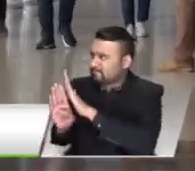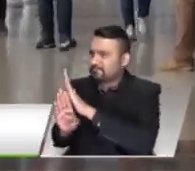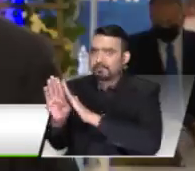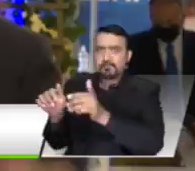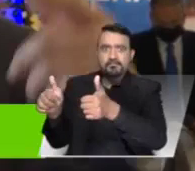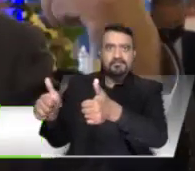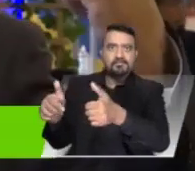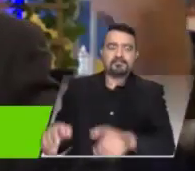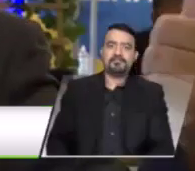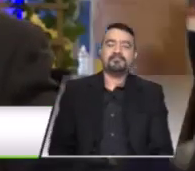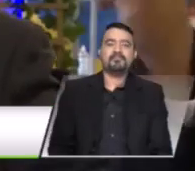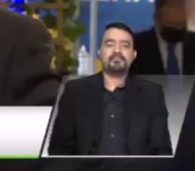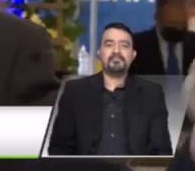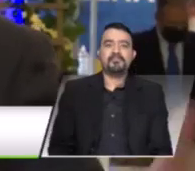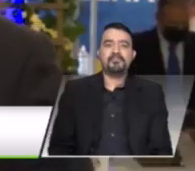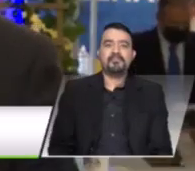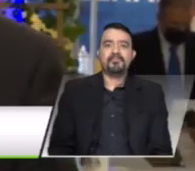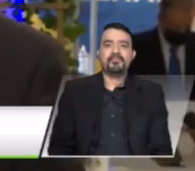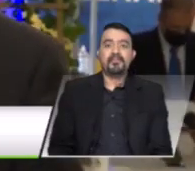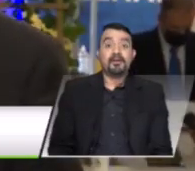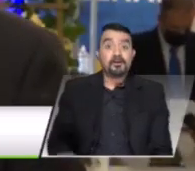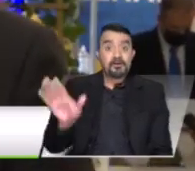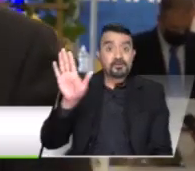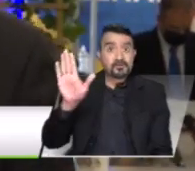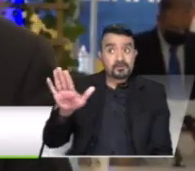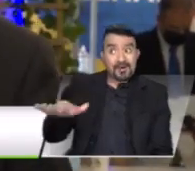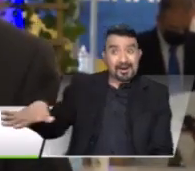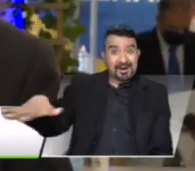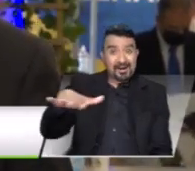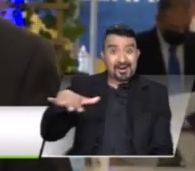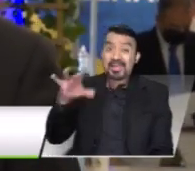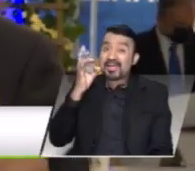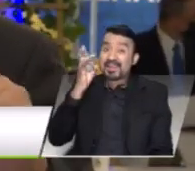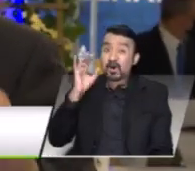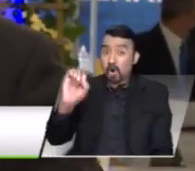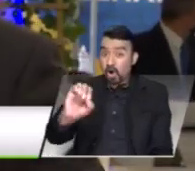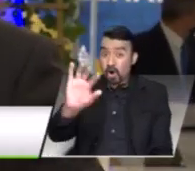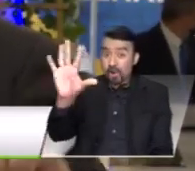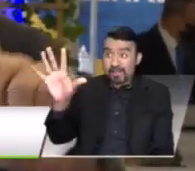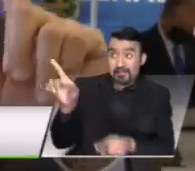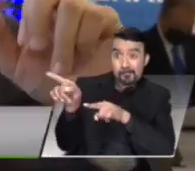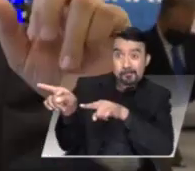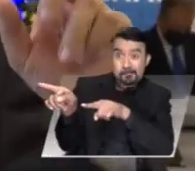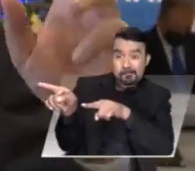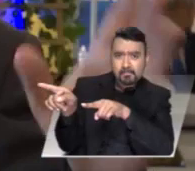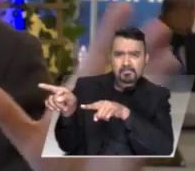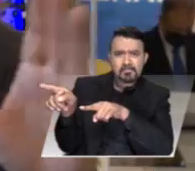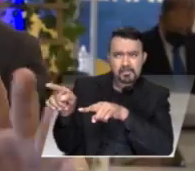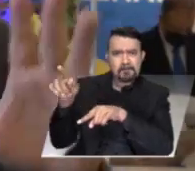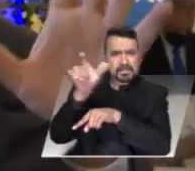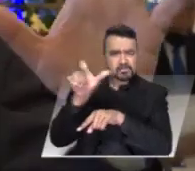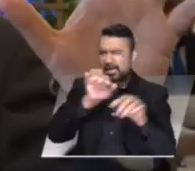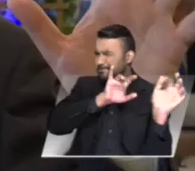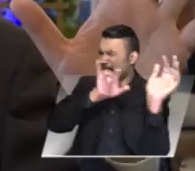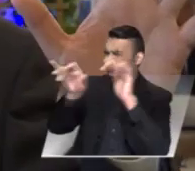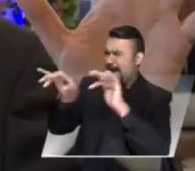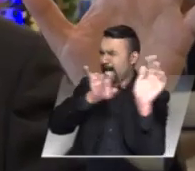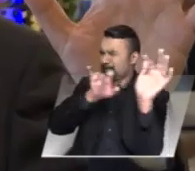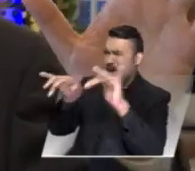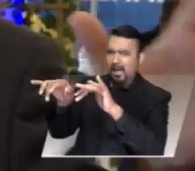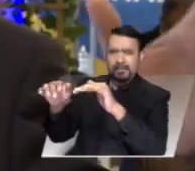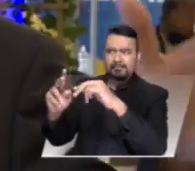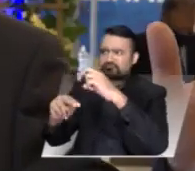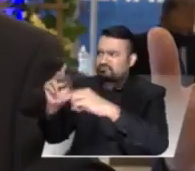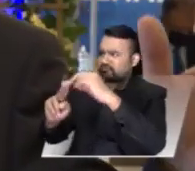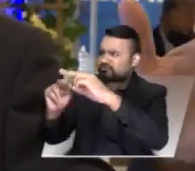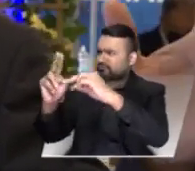años. Parte de la demanda de vivienda que hemos tenido en el oriente cercana ha sido dada por la demanda de vivienda para